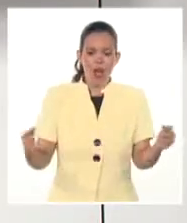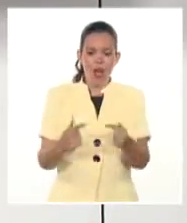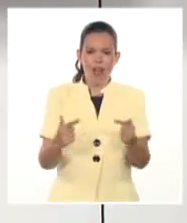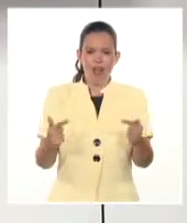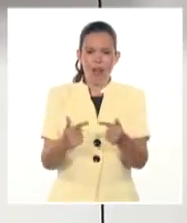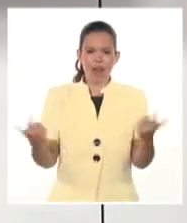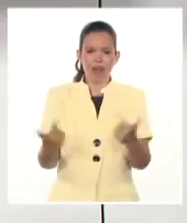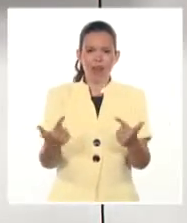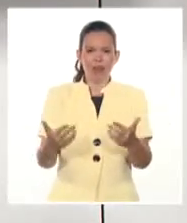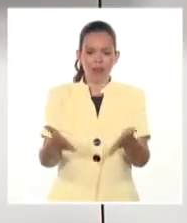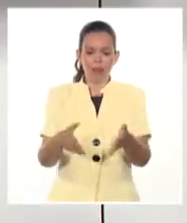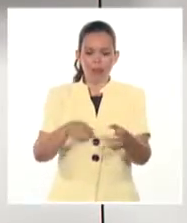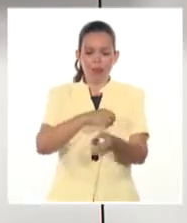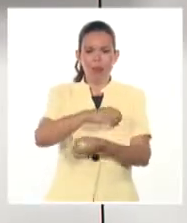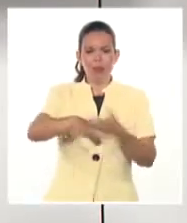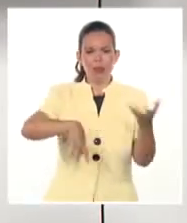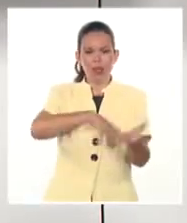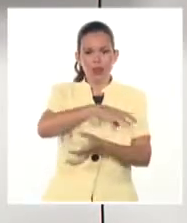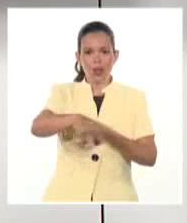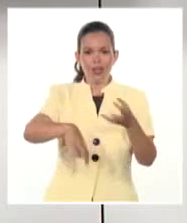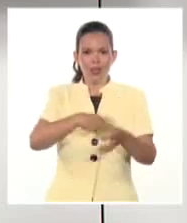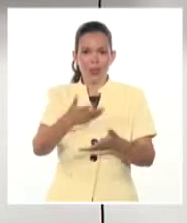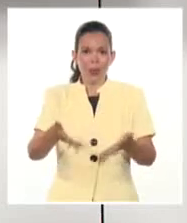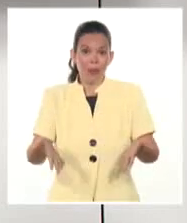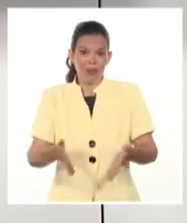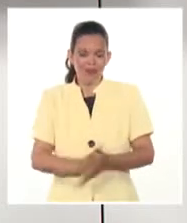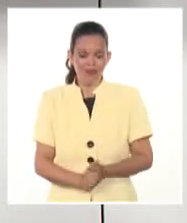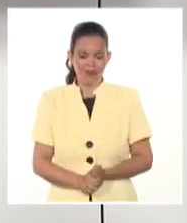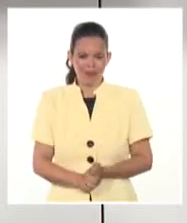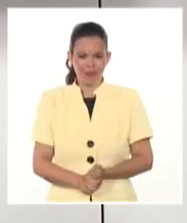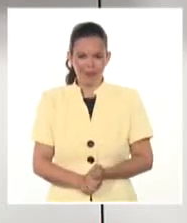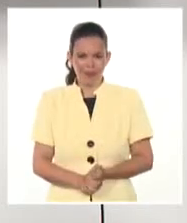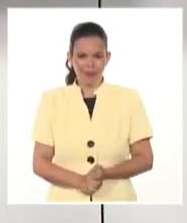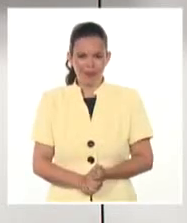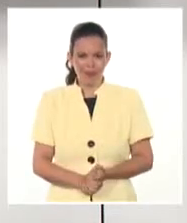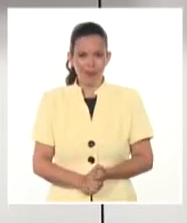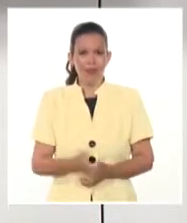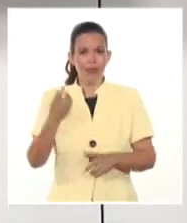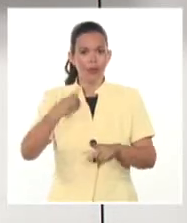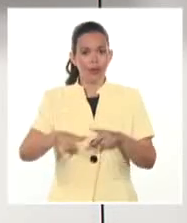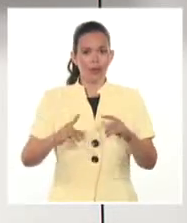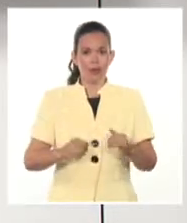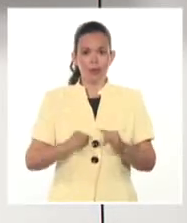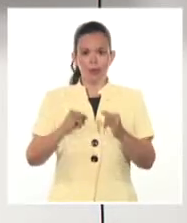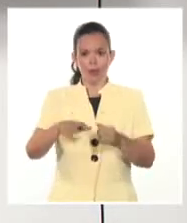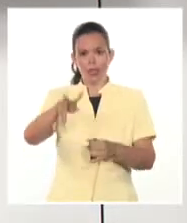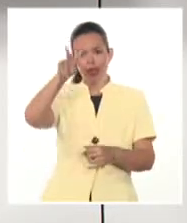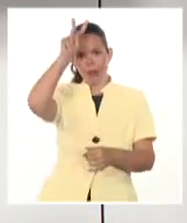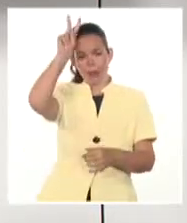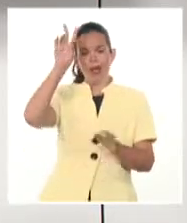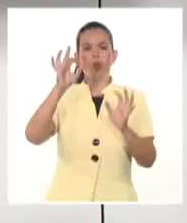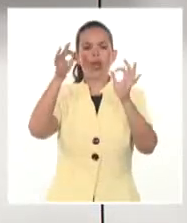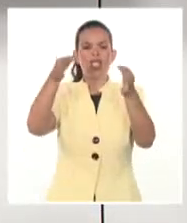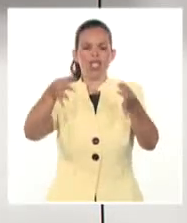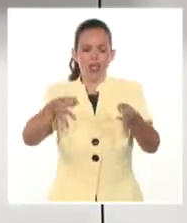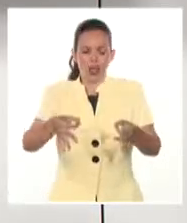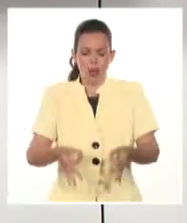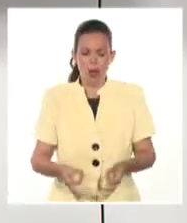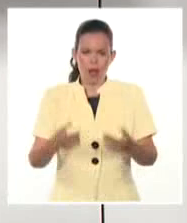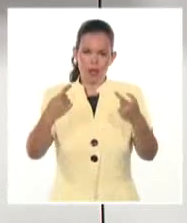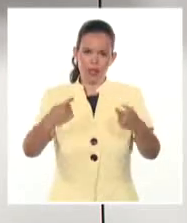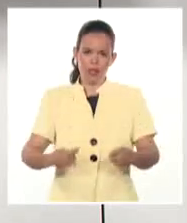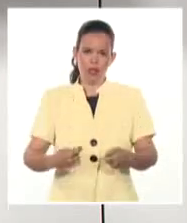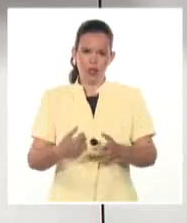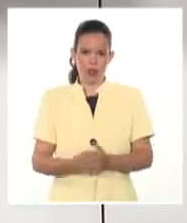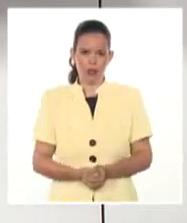ir disolviendo congresos por ello. Y salta a nuestras mentes el caso peruano y la decisión idéntica de Pedro Castillo,